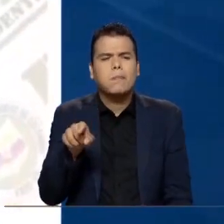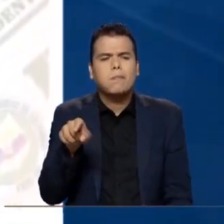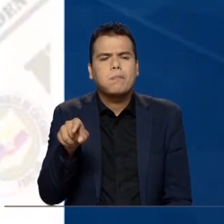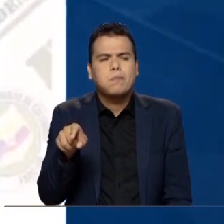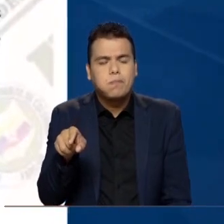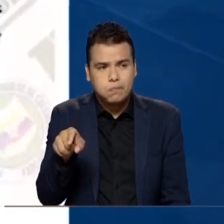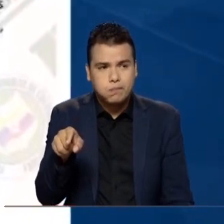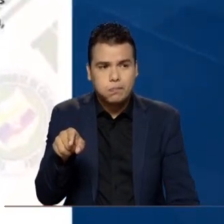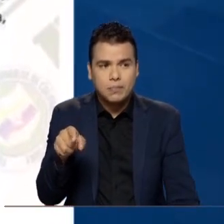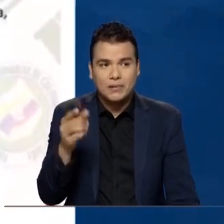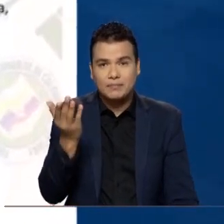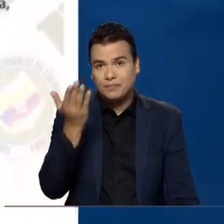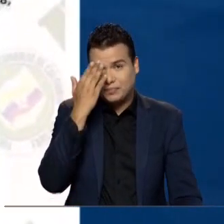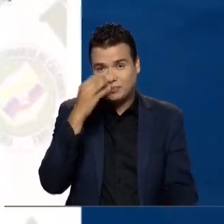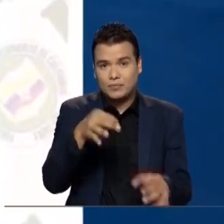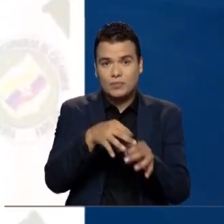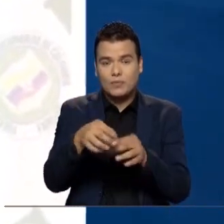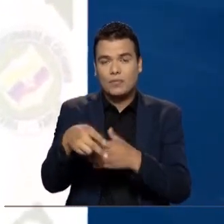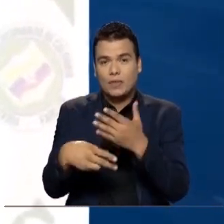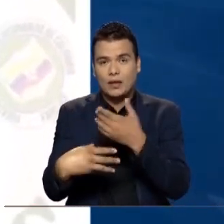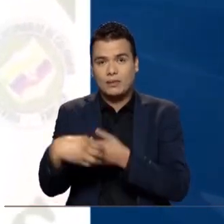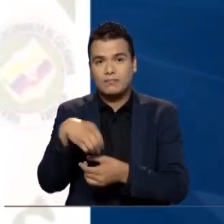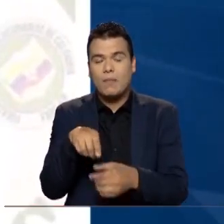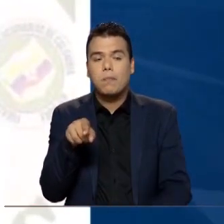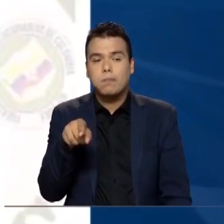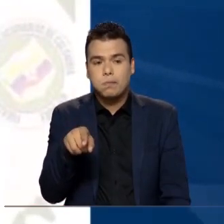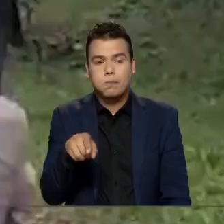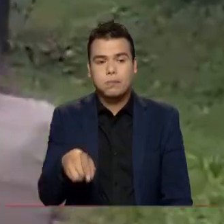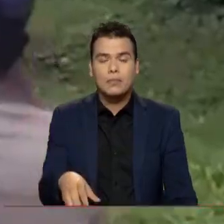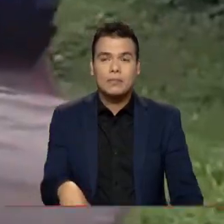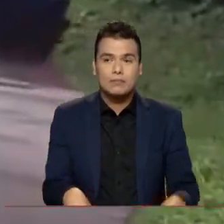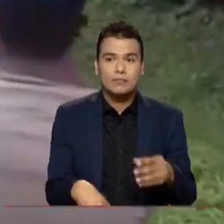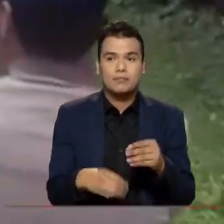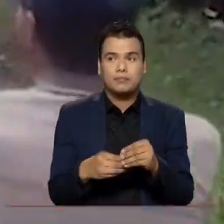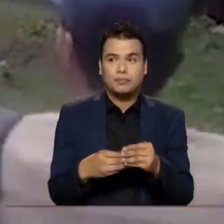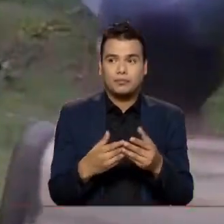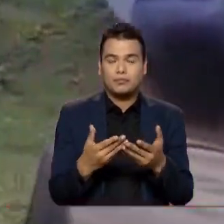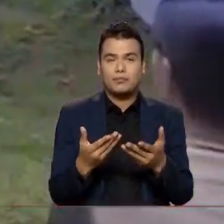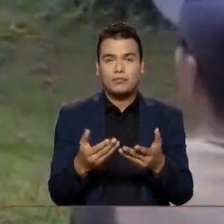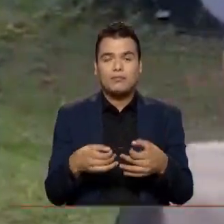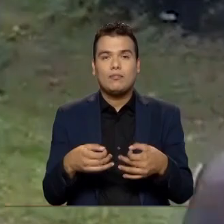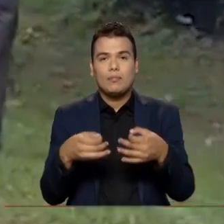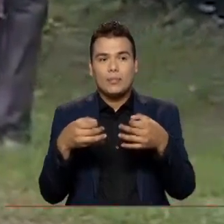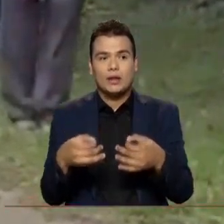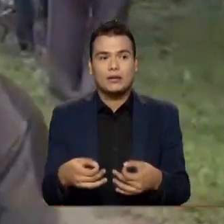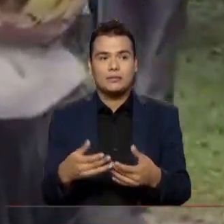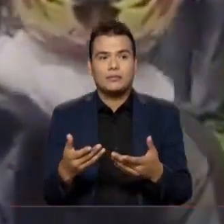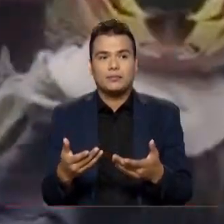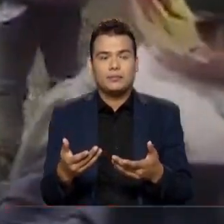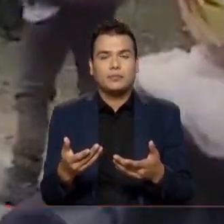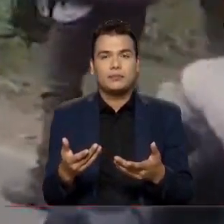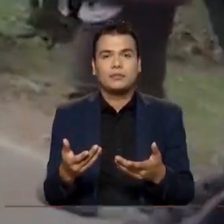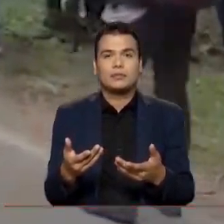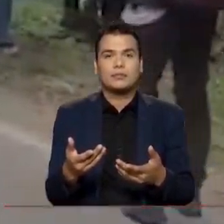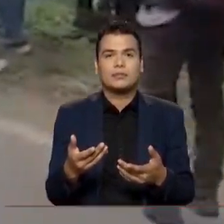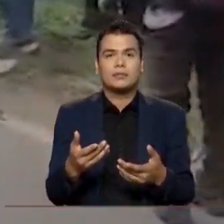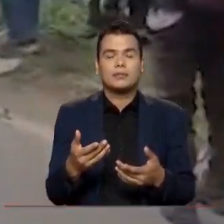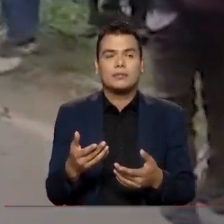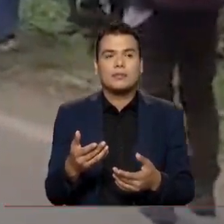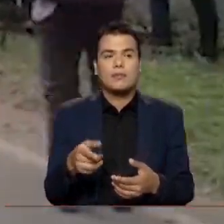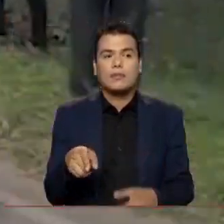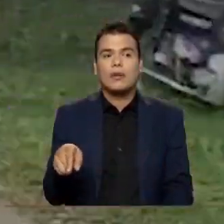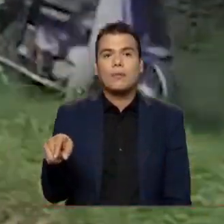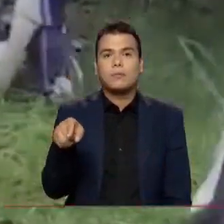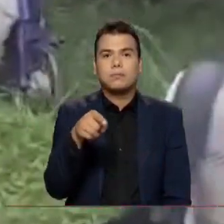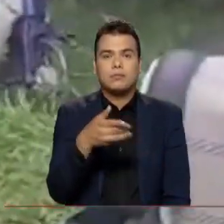llegada a 7 municipios del macizo colombiano. Por otra parte, en el norte del Cauca también hubo tensión por el bloqueo de la vía que comunica